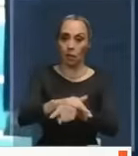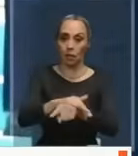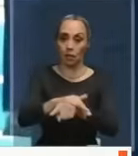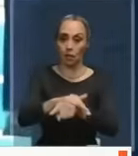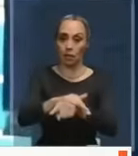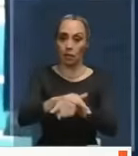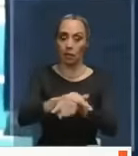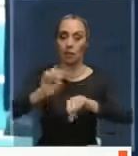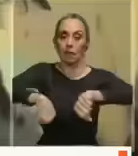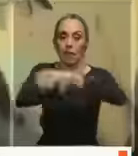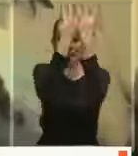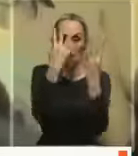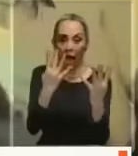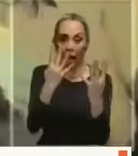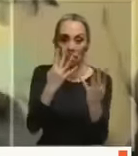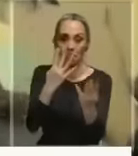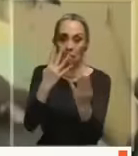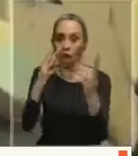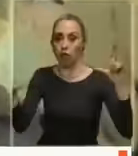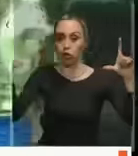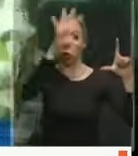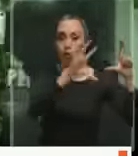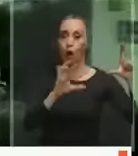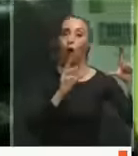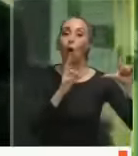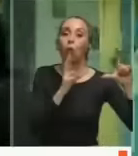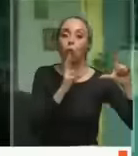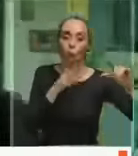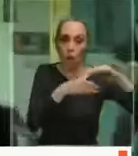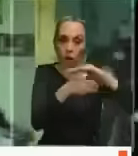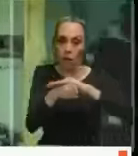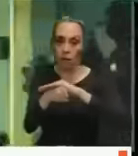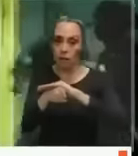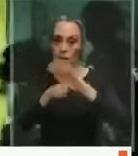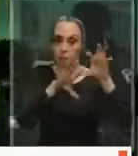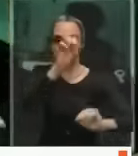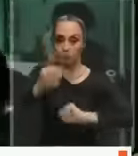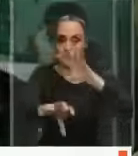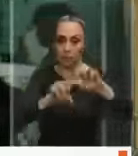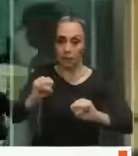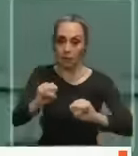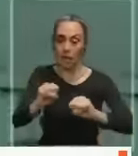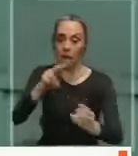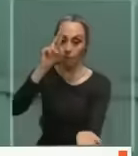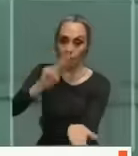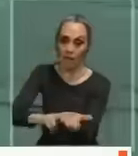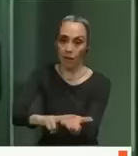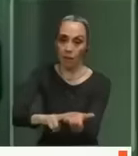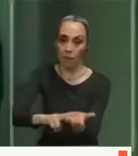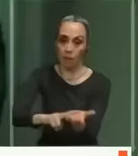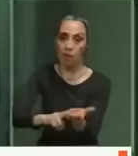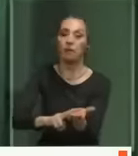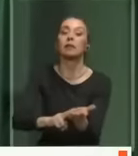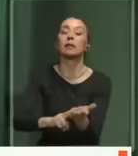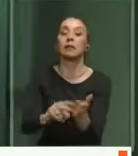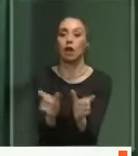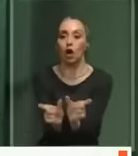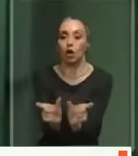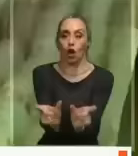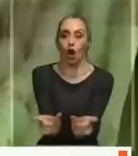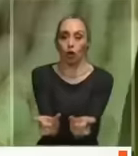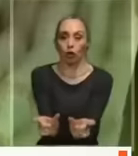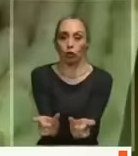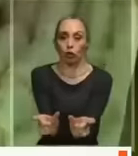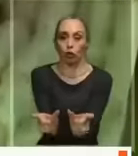los centros penitenciarios. El desarme debe de ser real, así como el control de